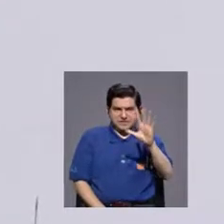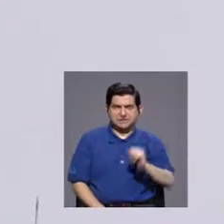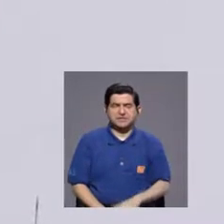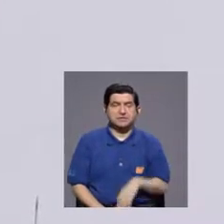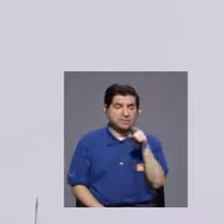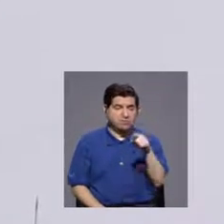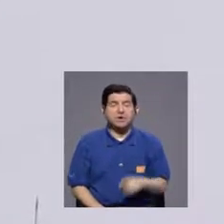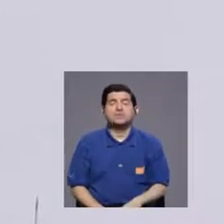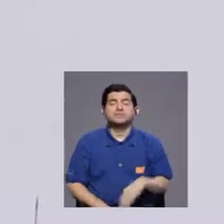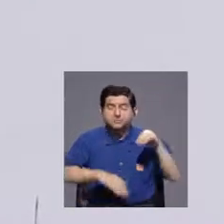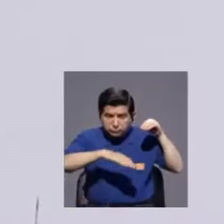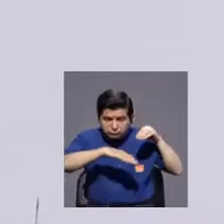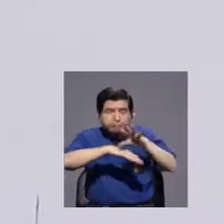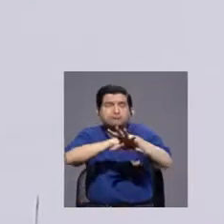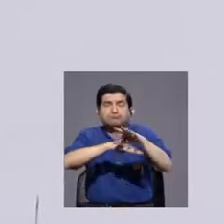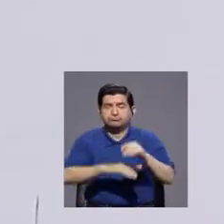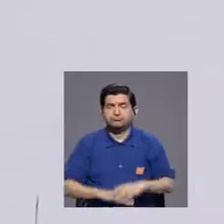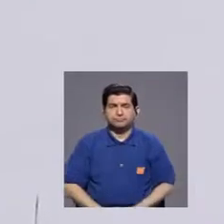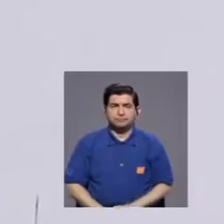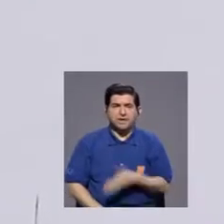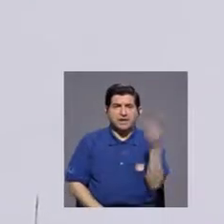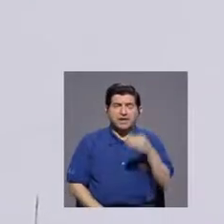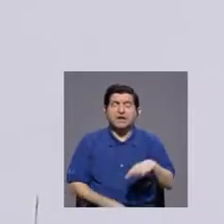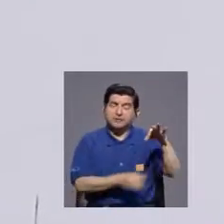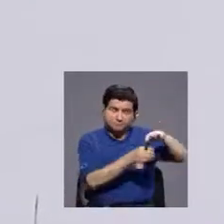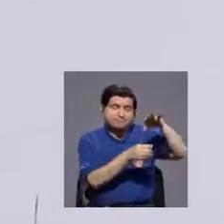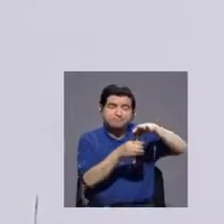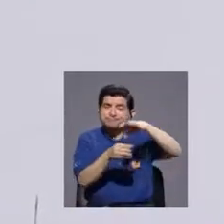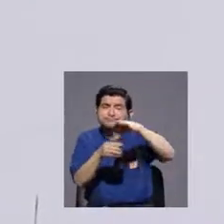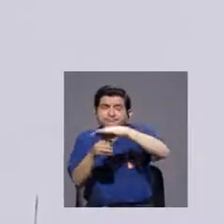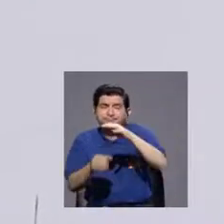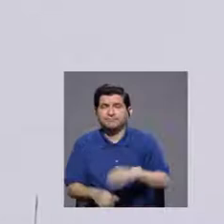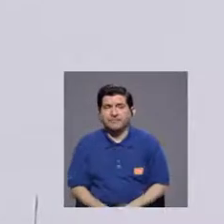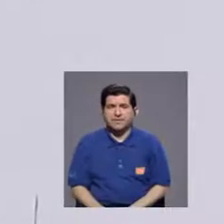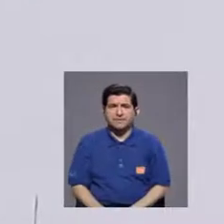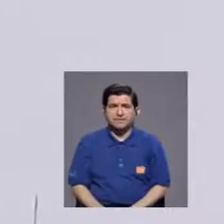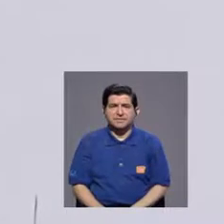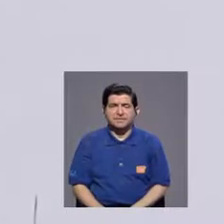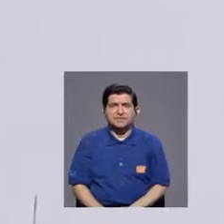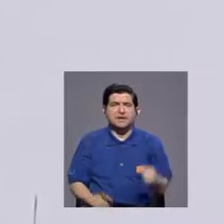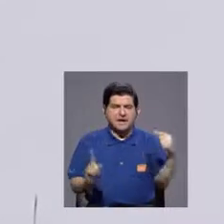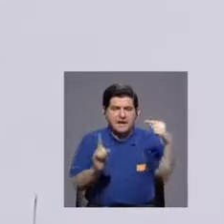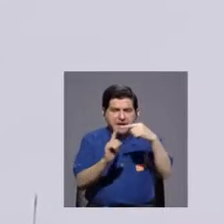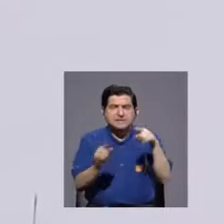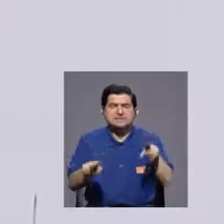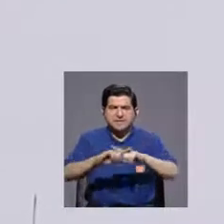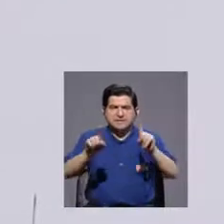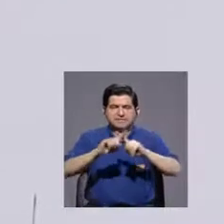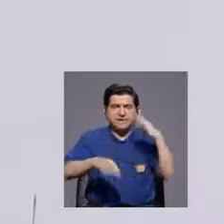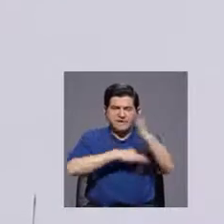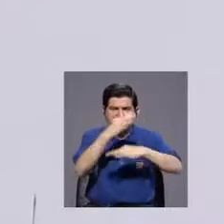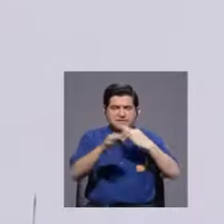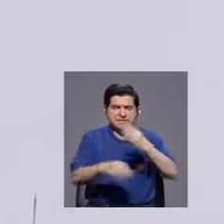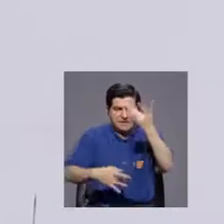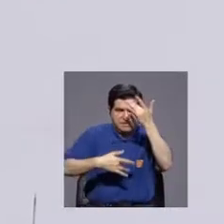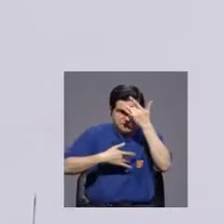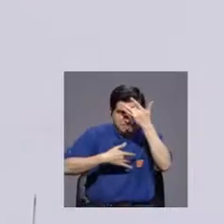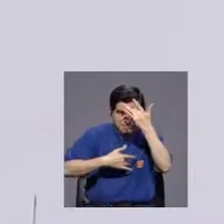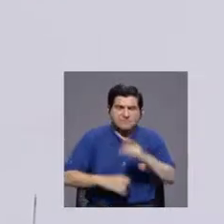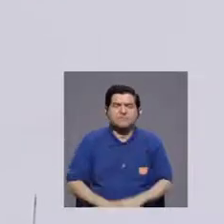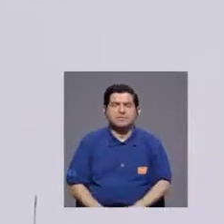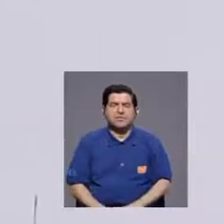consecuencias digamos en los cultivos en las especies inclusive los patógenos por qué porque aumentos de